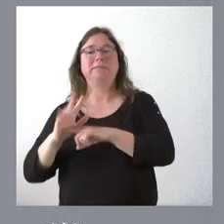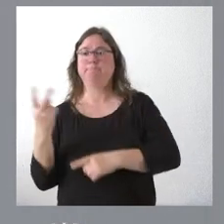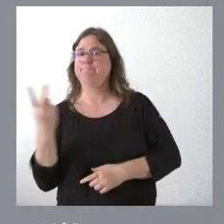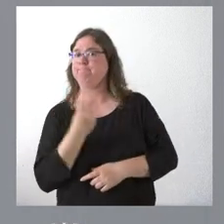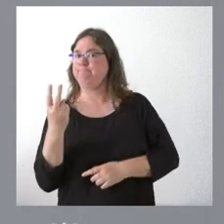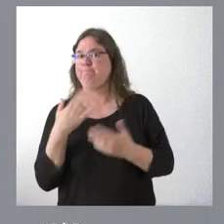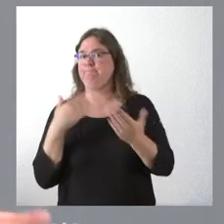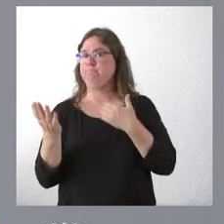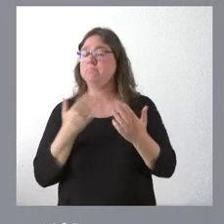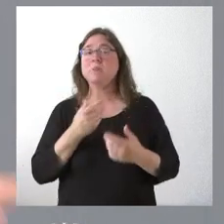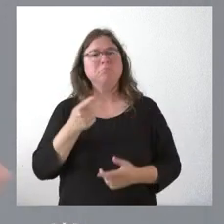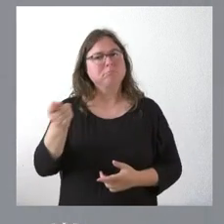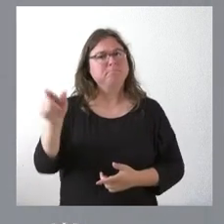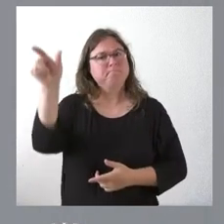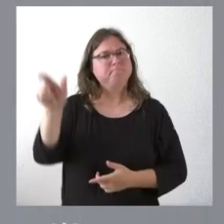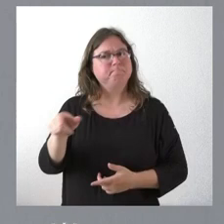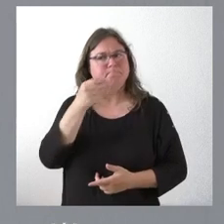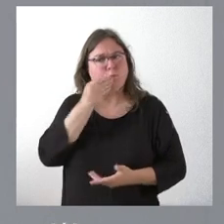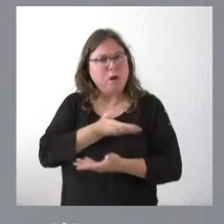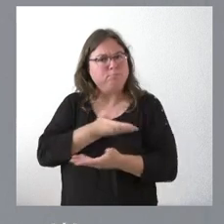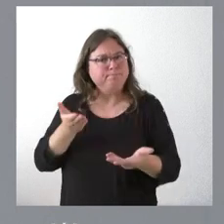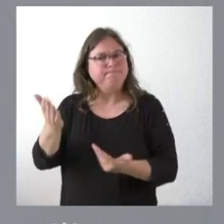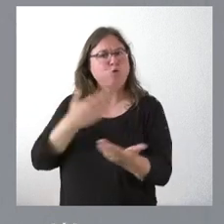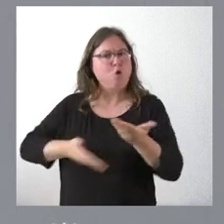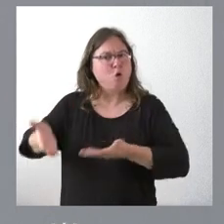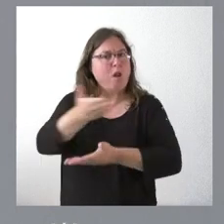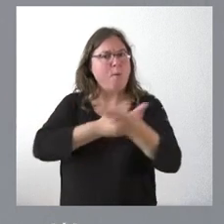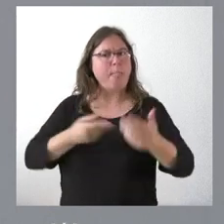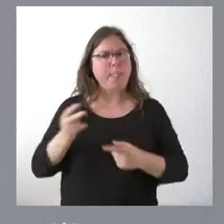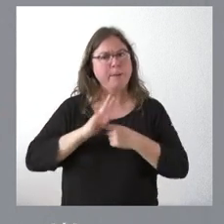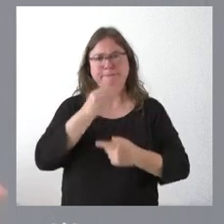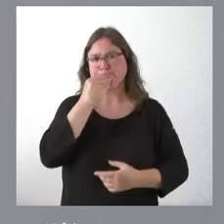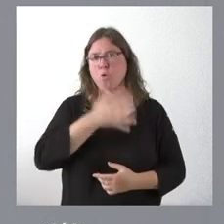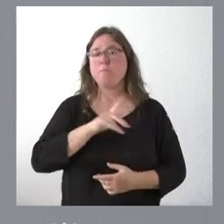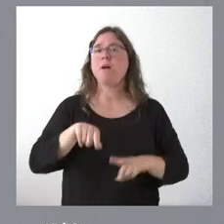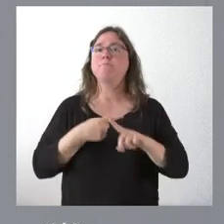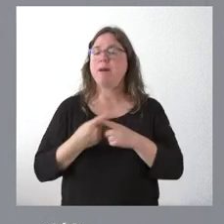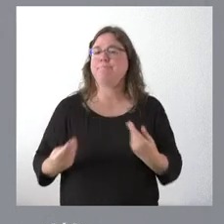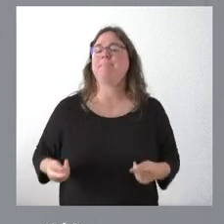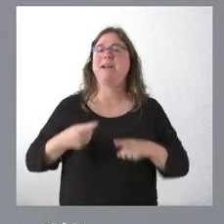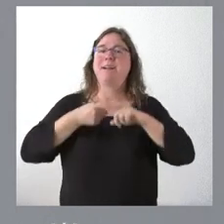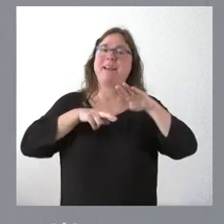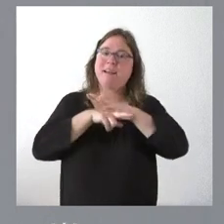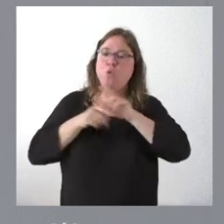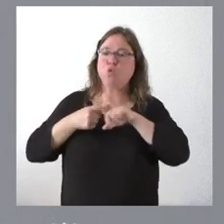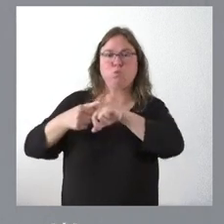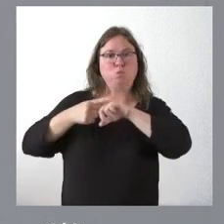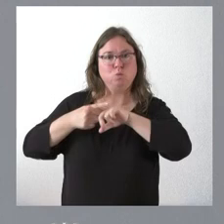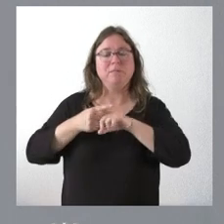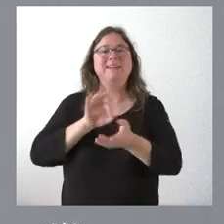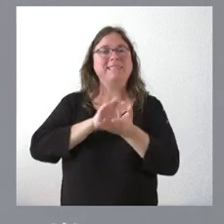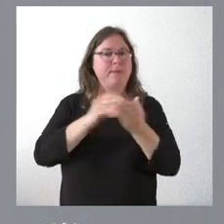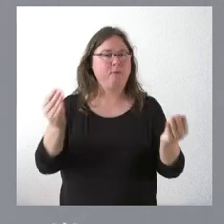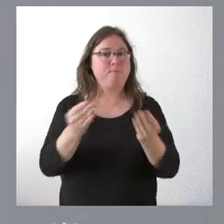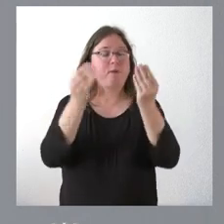hemos encontrado una muy buena disposición en la comunidad de Castilla-La Mancha para colaborar conjuntamente, para poner en común medios, para dar esos mejores servicios, porque